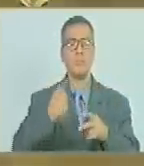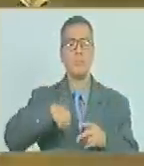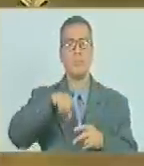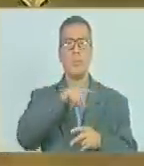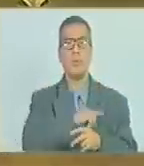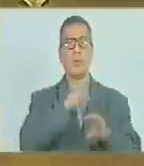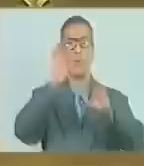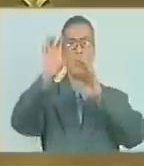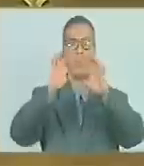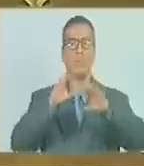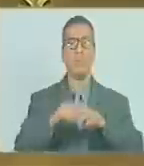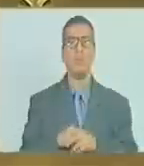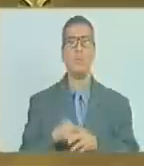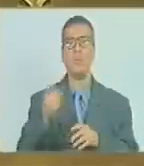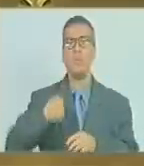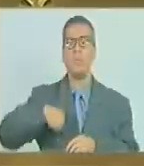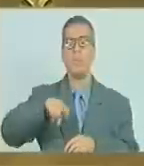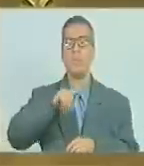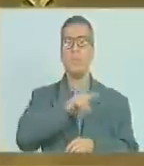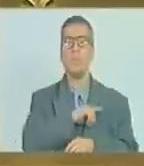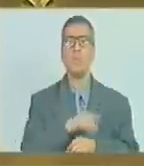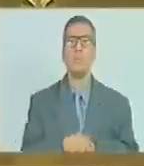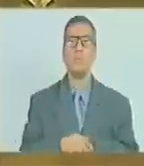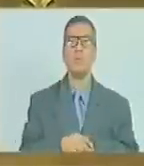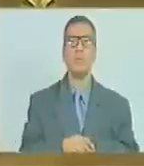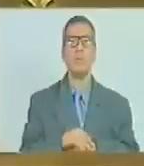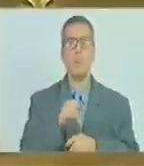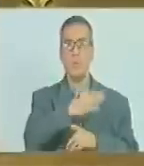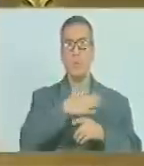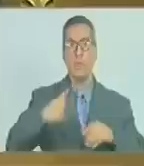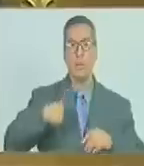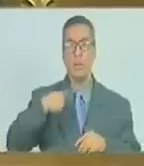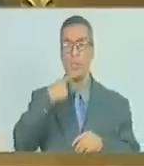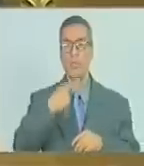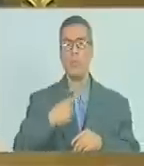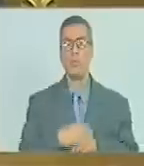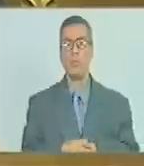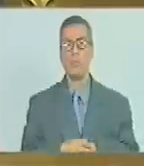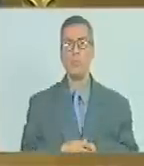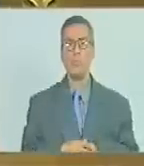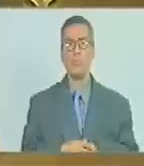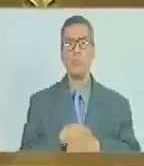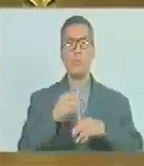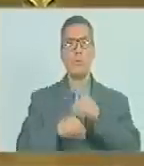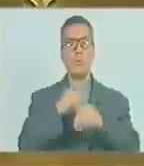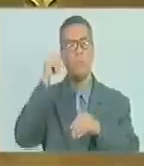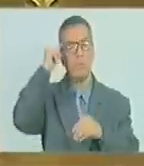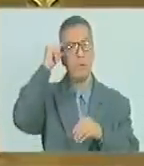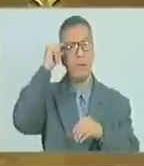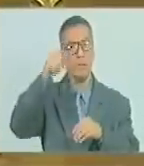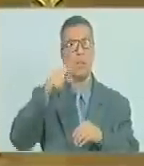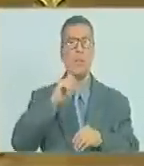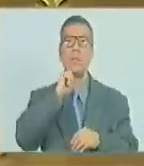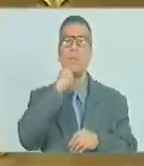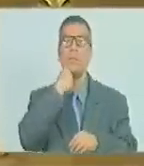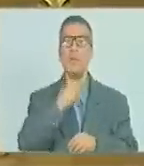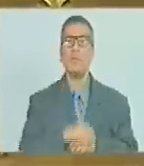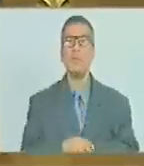nuestras naciones. Nosotros finalmente queremos decir, con motivo del Día de